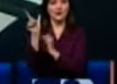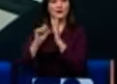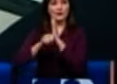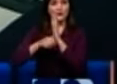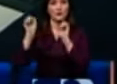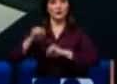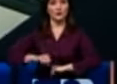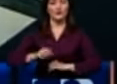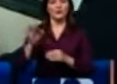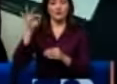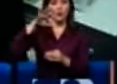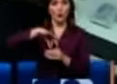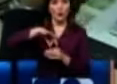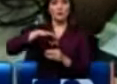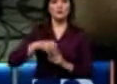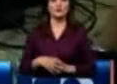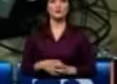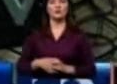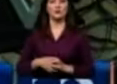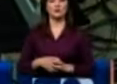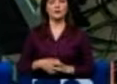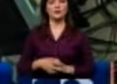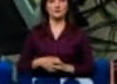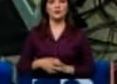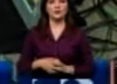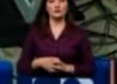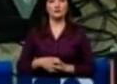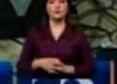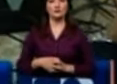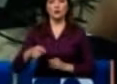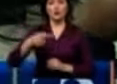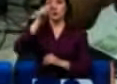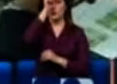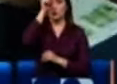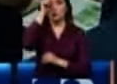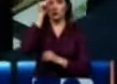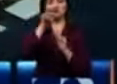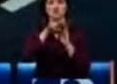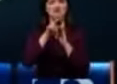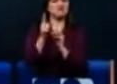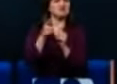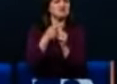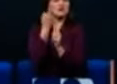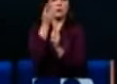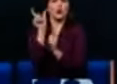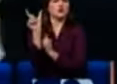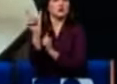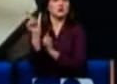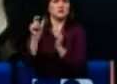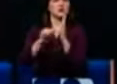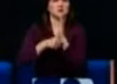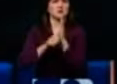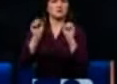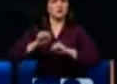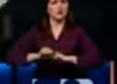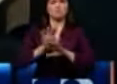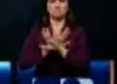cédula y puedan sufragar el próximo domingo, el día de elecciones, cuando este es el único requisito indispensable para